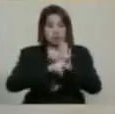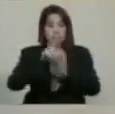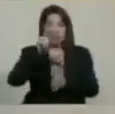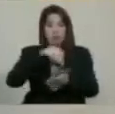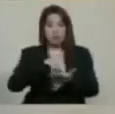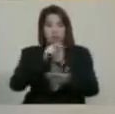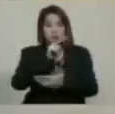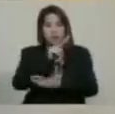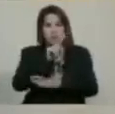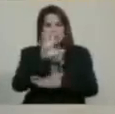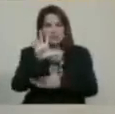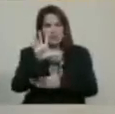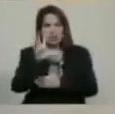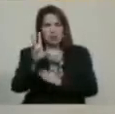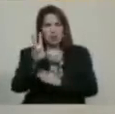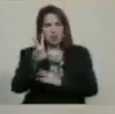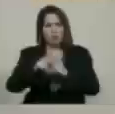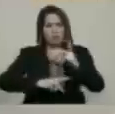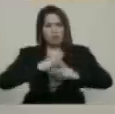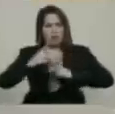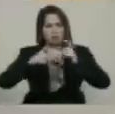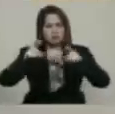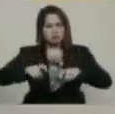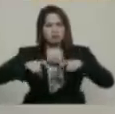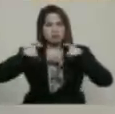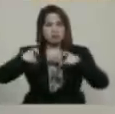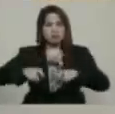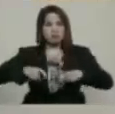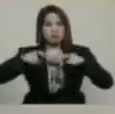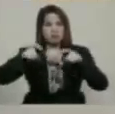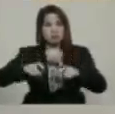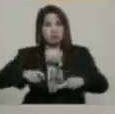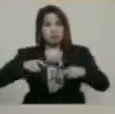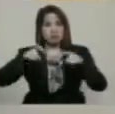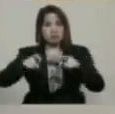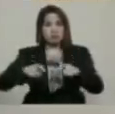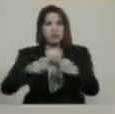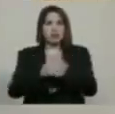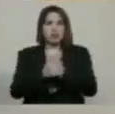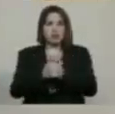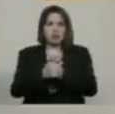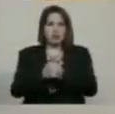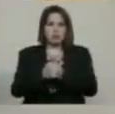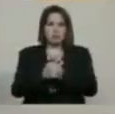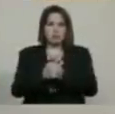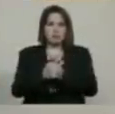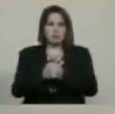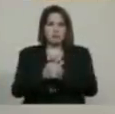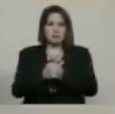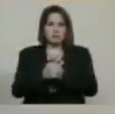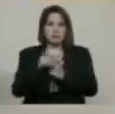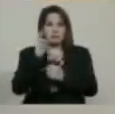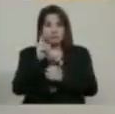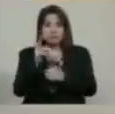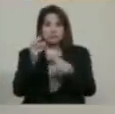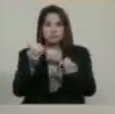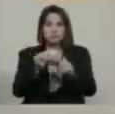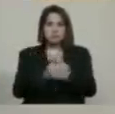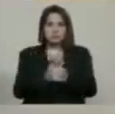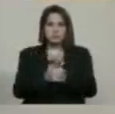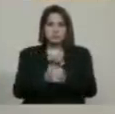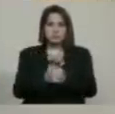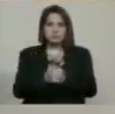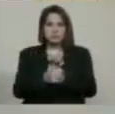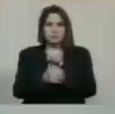Urbana, que permita, mira, llevar la cultura productiva. No es lo mismo, yo siempre lo he dicho, el muchacho de